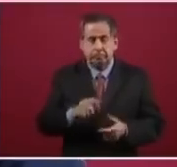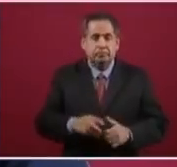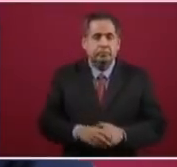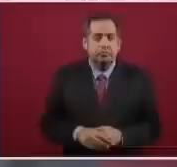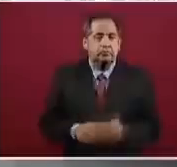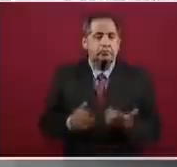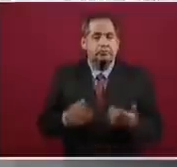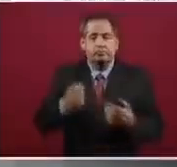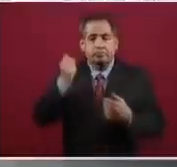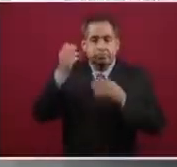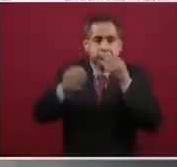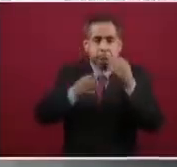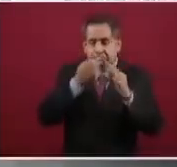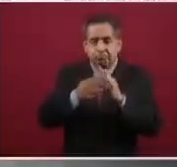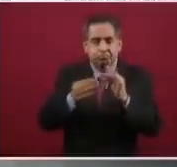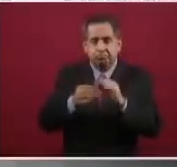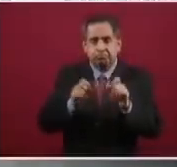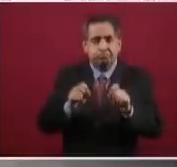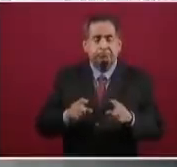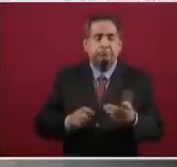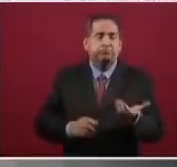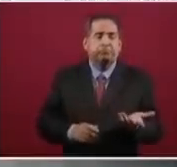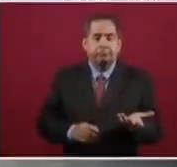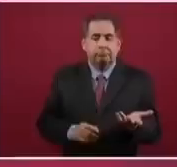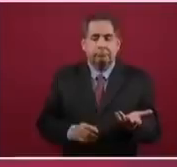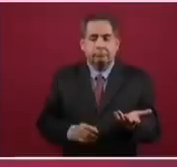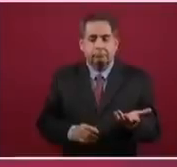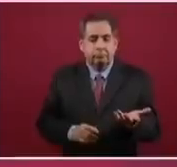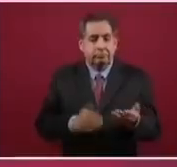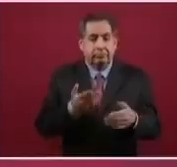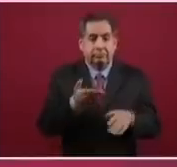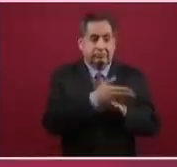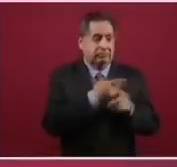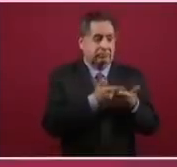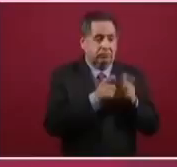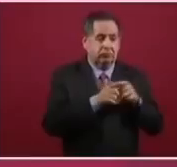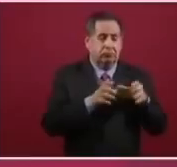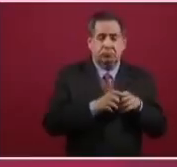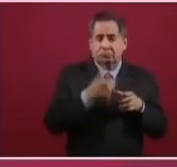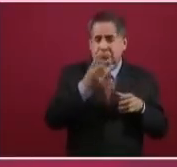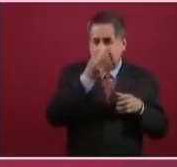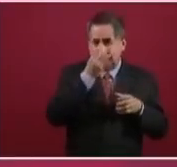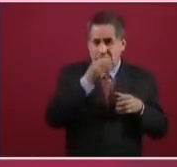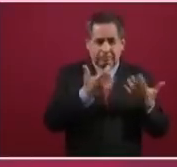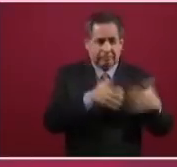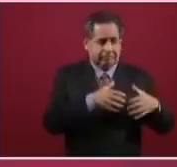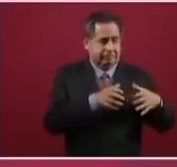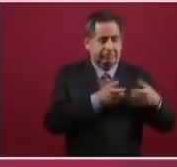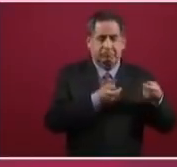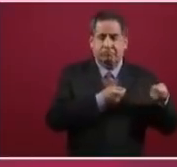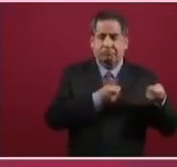porque hay campaña porque en un monopolio tres empresas